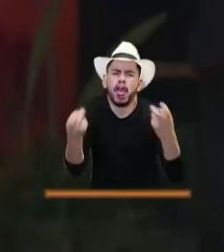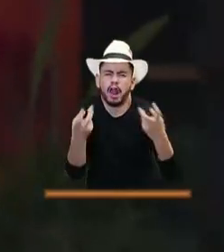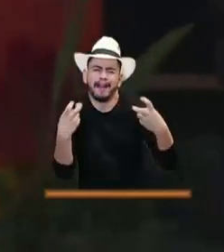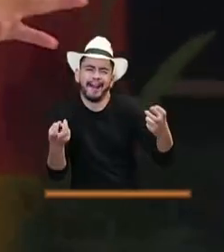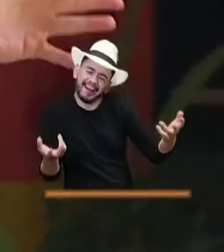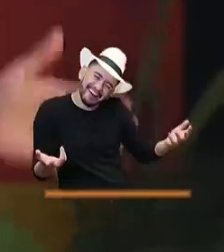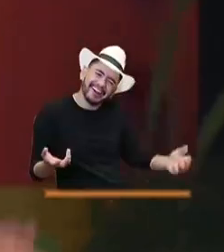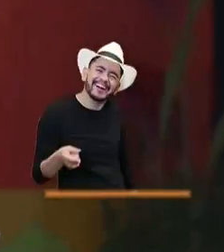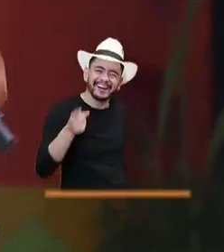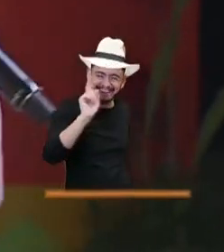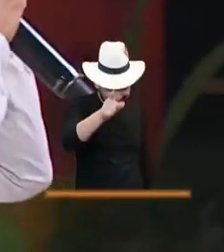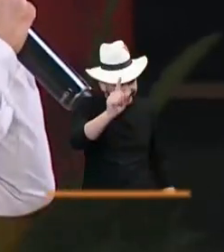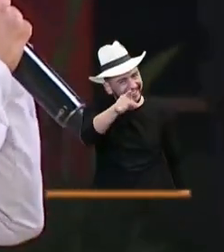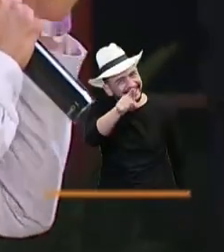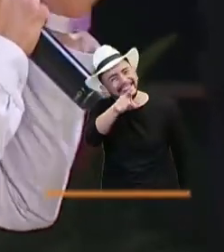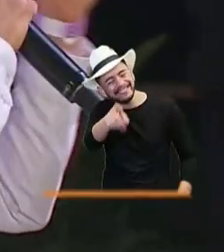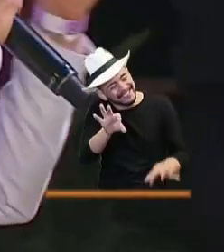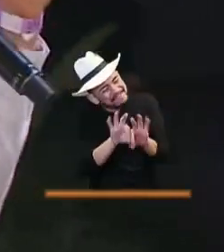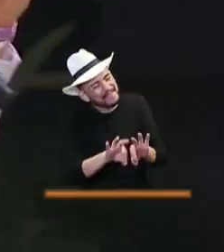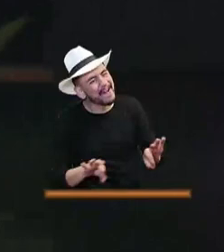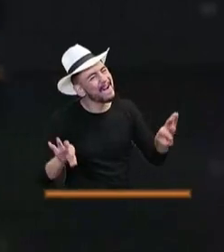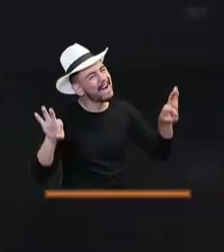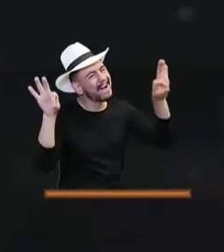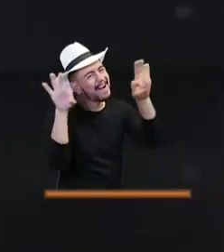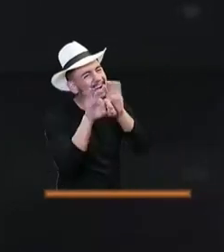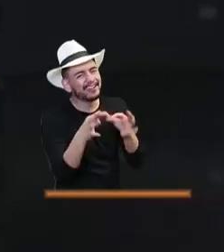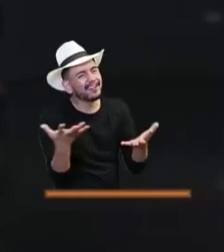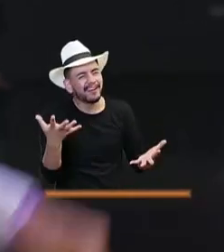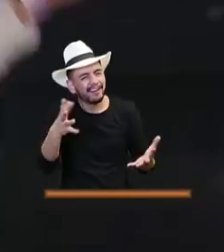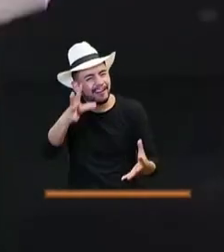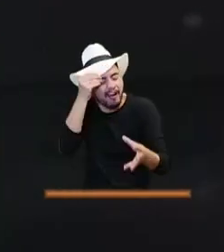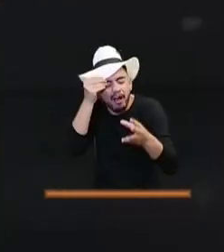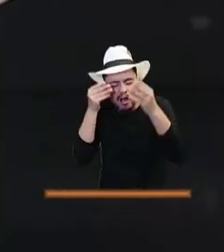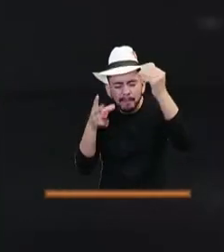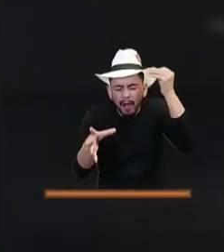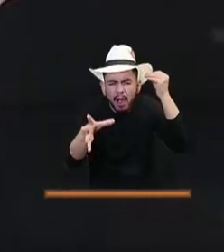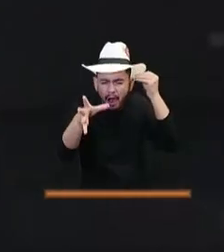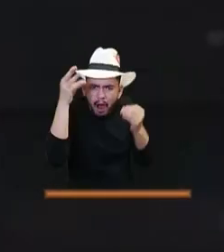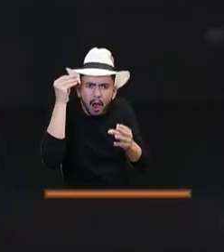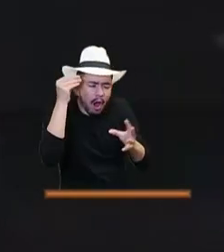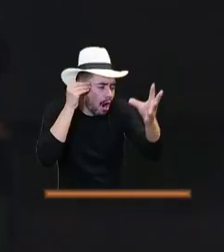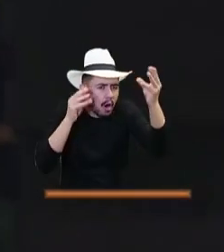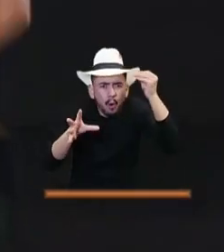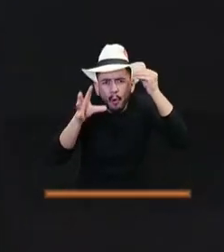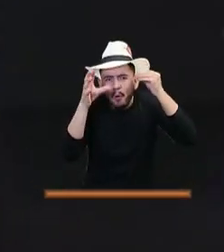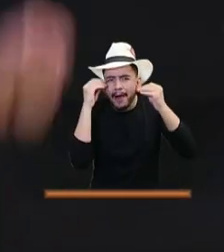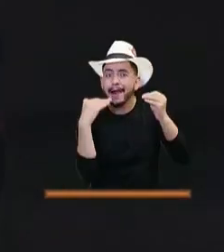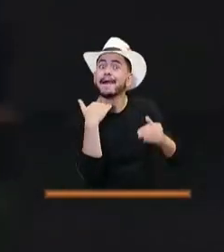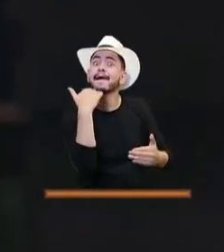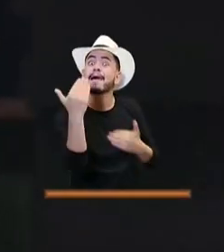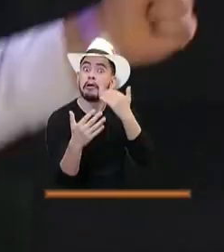muy importante ideas en la cabeza, por si se alza un